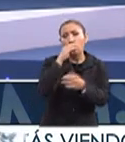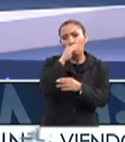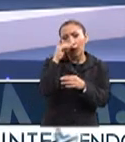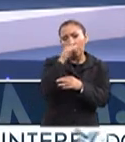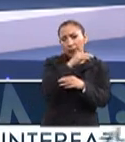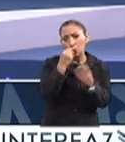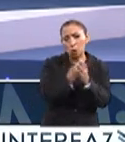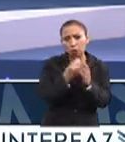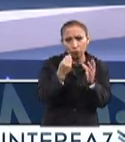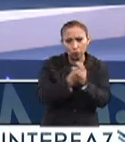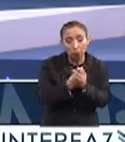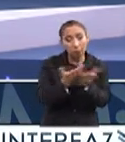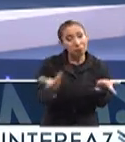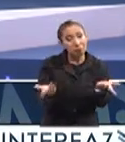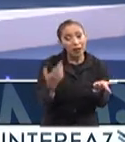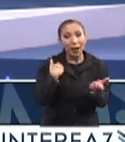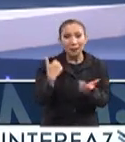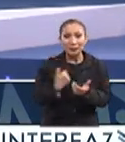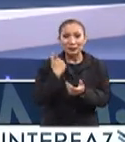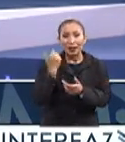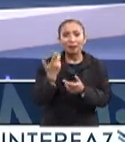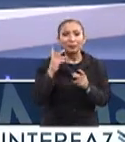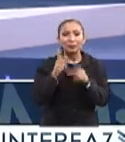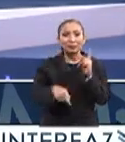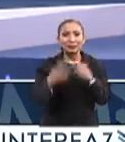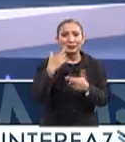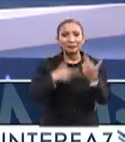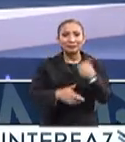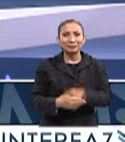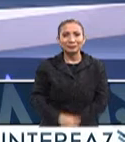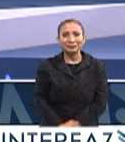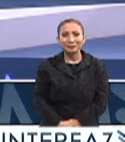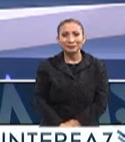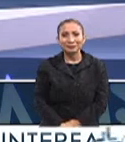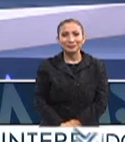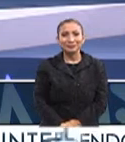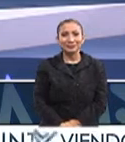cursos gratuitos, así que hay que aprovecharlos. Vamos a una breve pausa, regresamos.